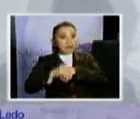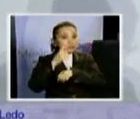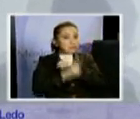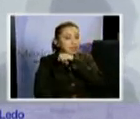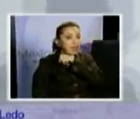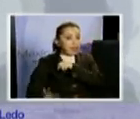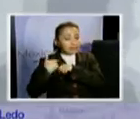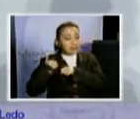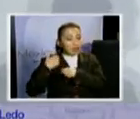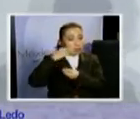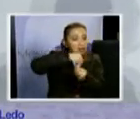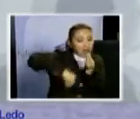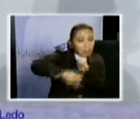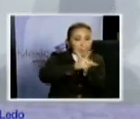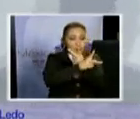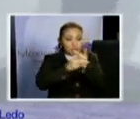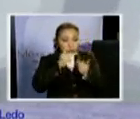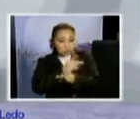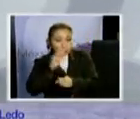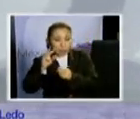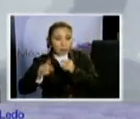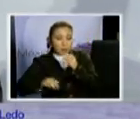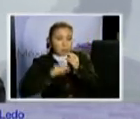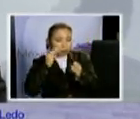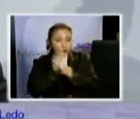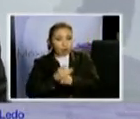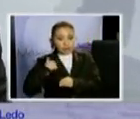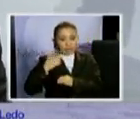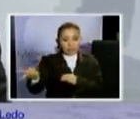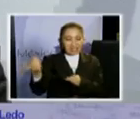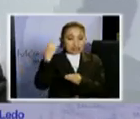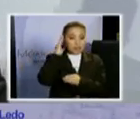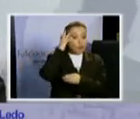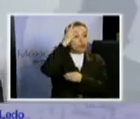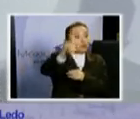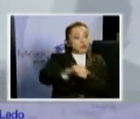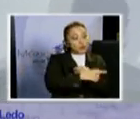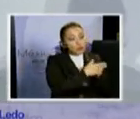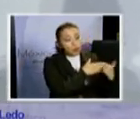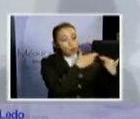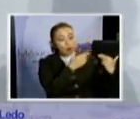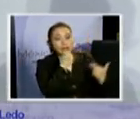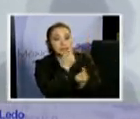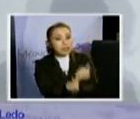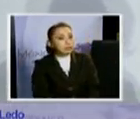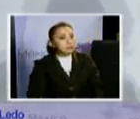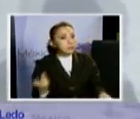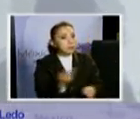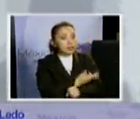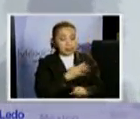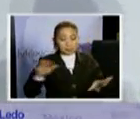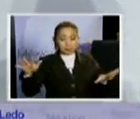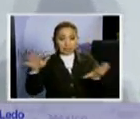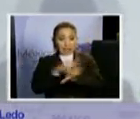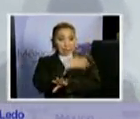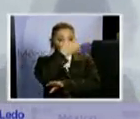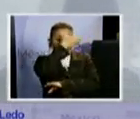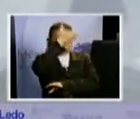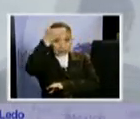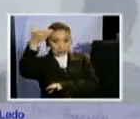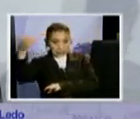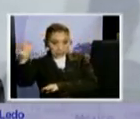del planeta y compromete el avenir de las generaciones presentes y futuras. Los cambios en el medio